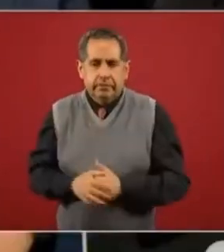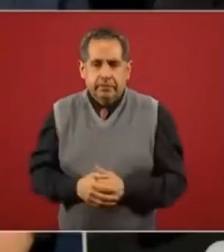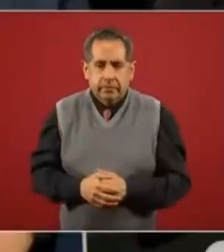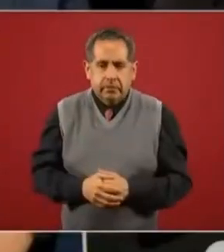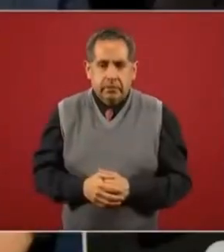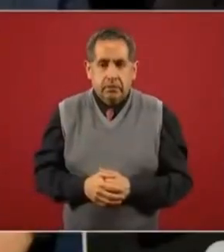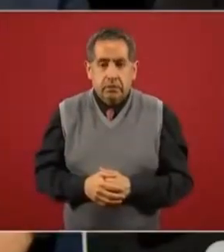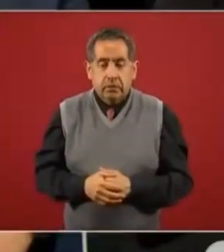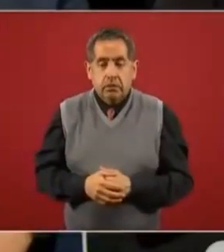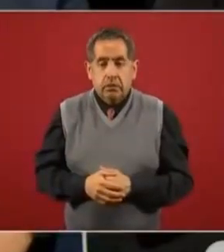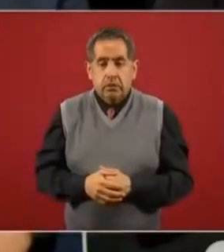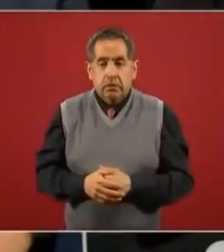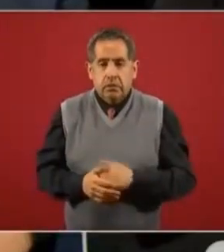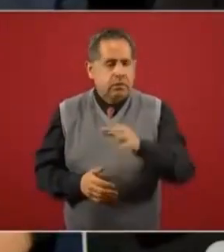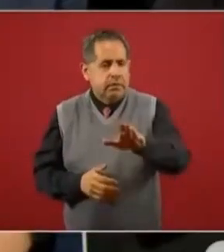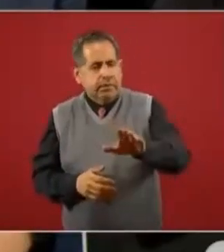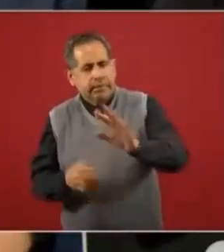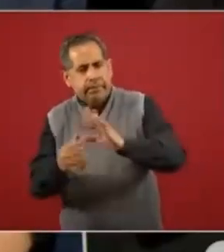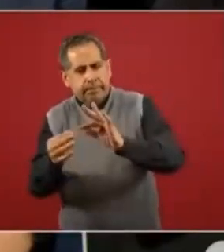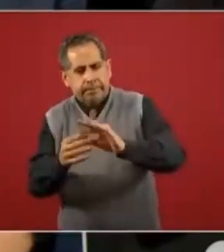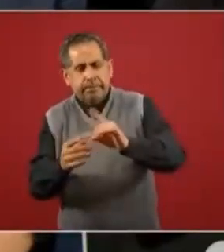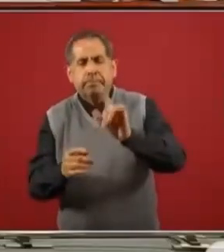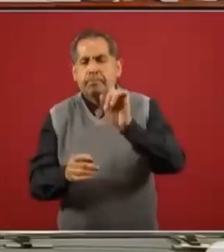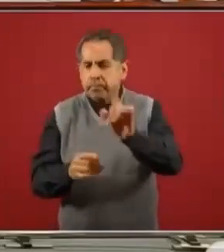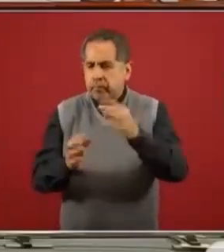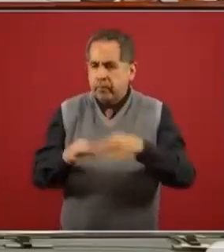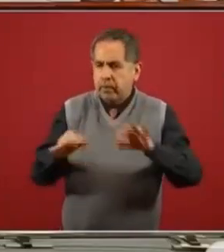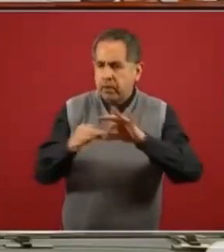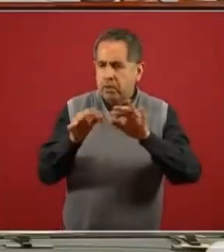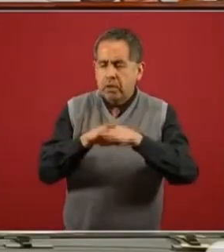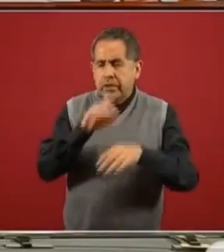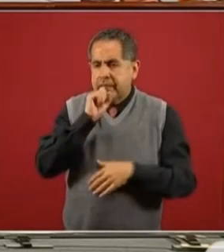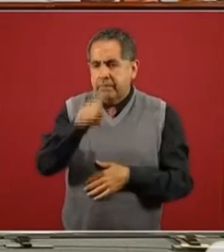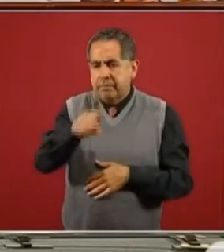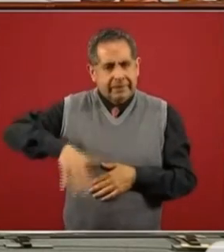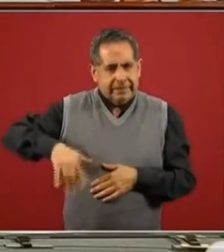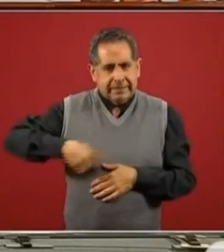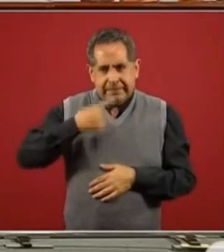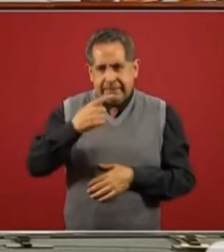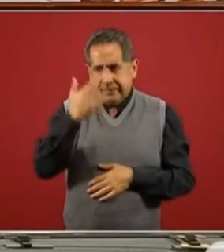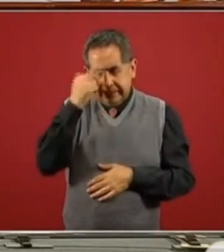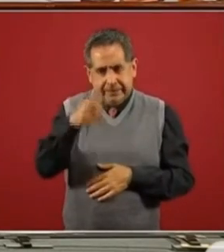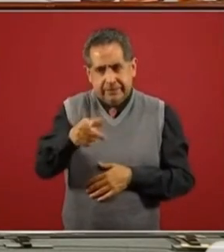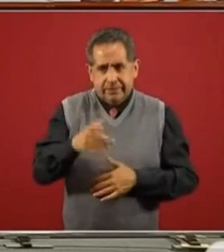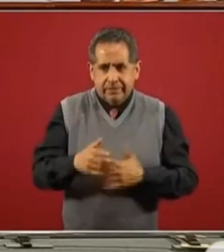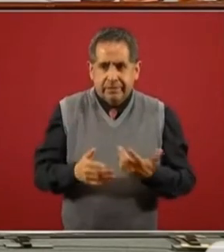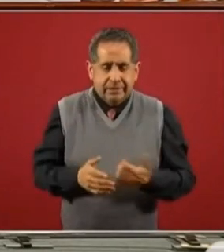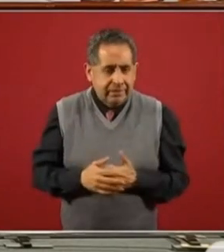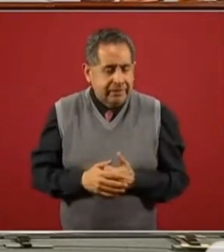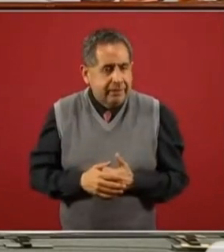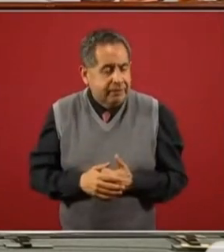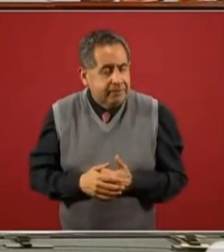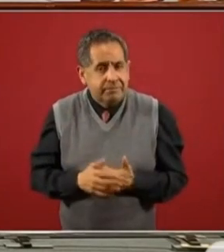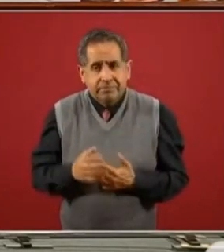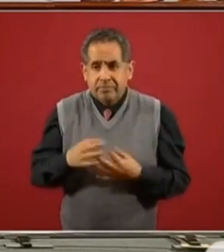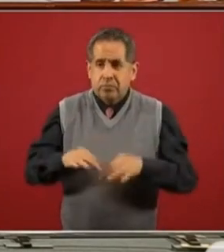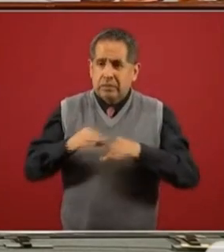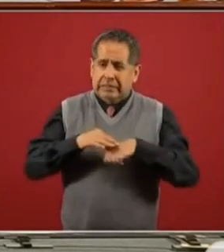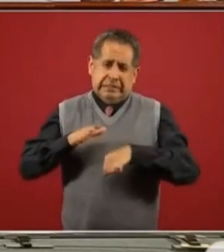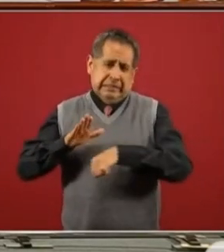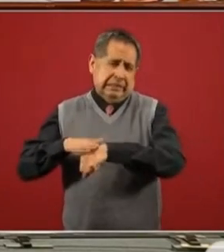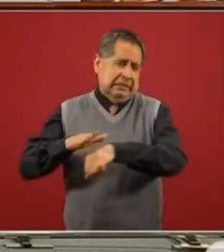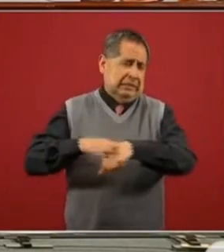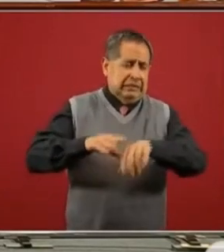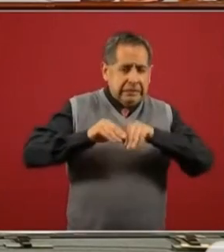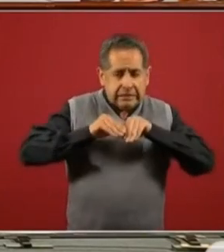otra pregunta. Sí. Algo que es importante fue lo que también comentaste, Daniel, y esto es a todos los que